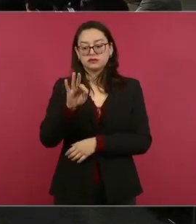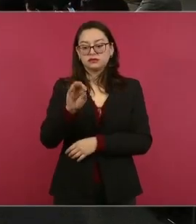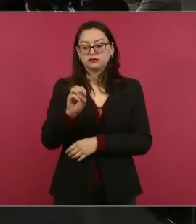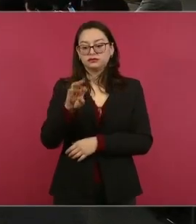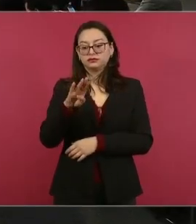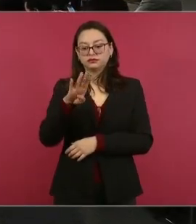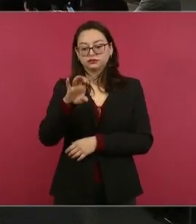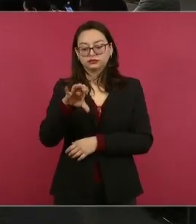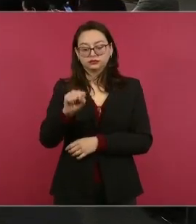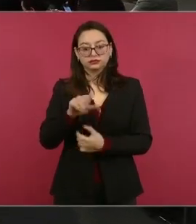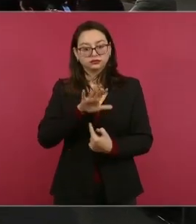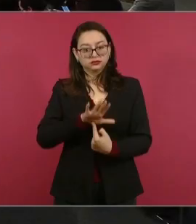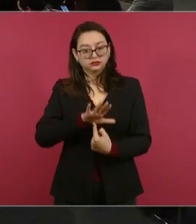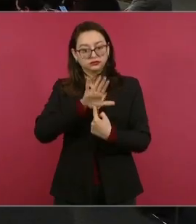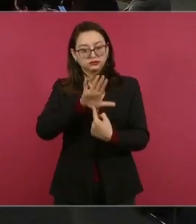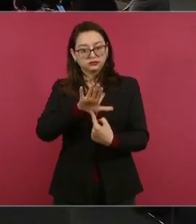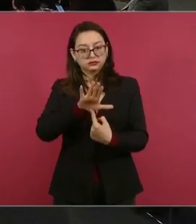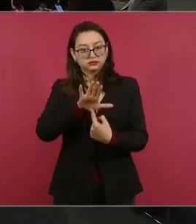No,